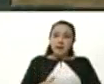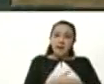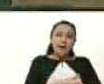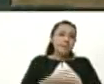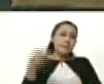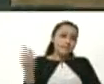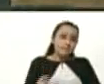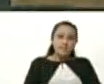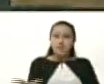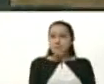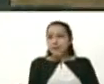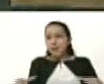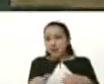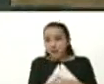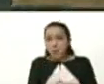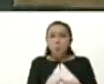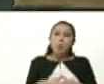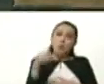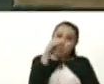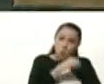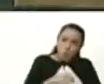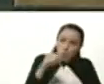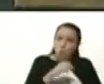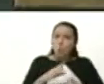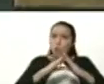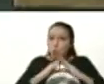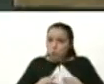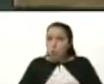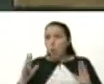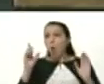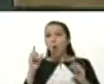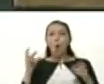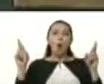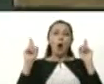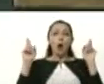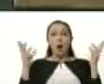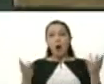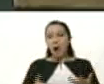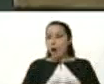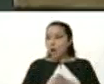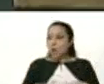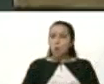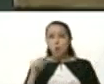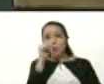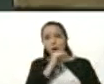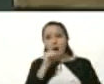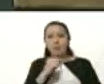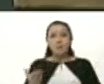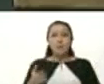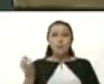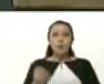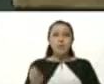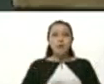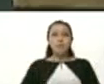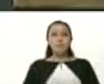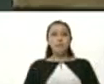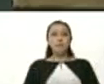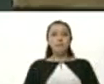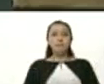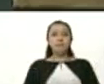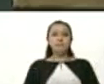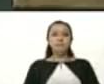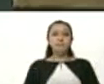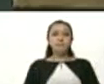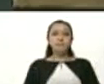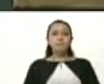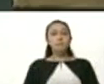los acuerdos son así, que no todos los considerandos son así y que no todos los órdenes del día es así.